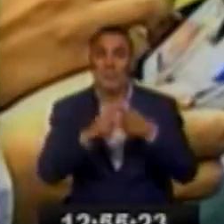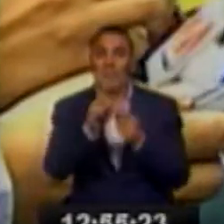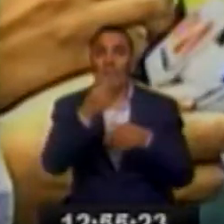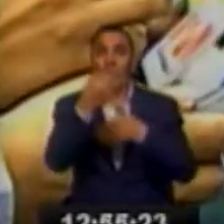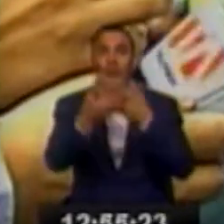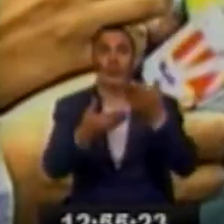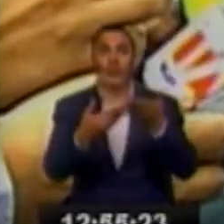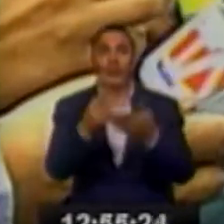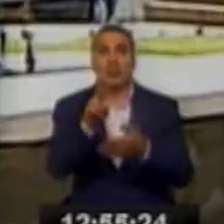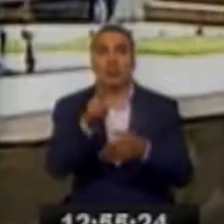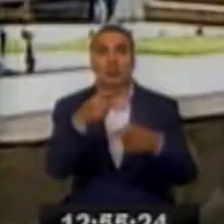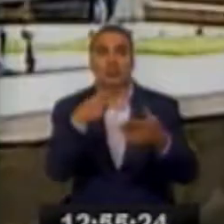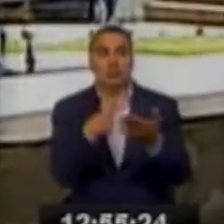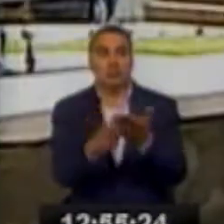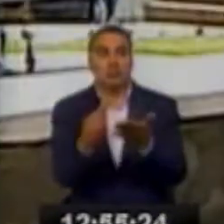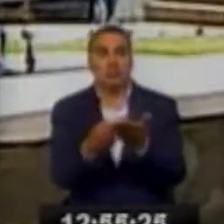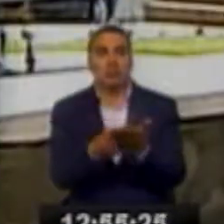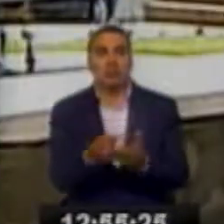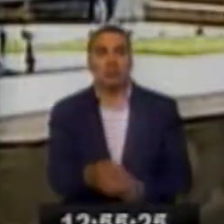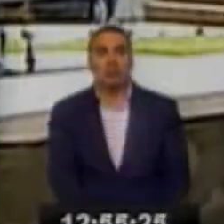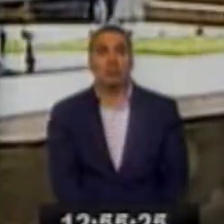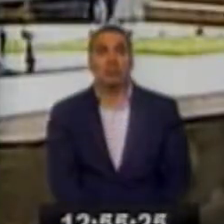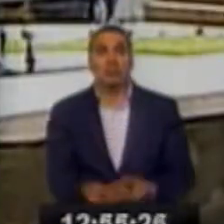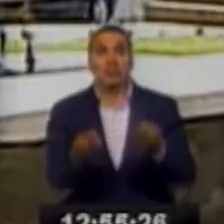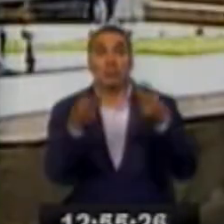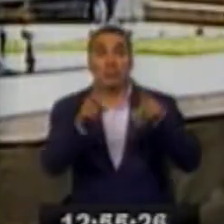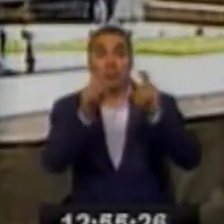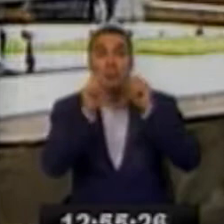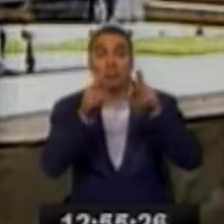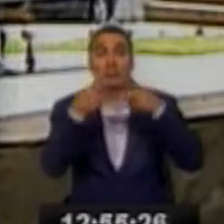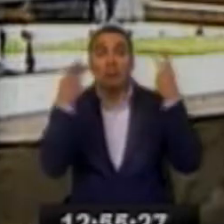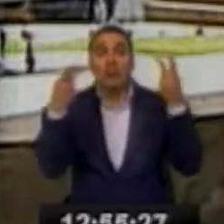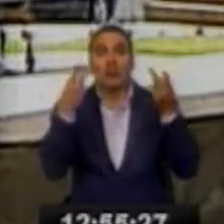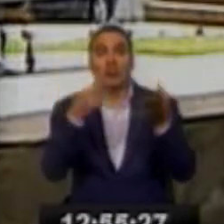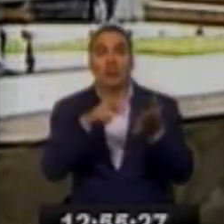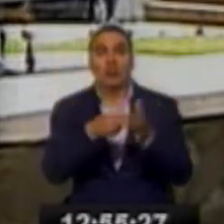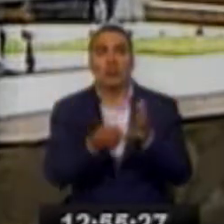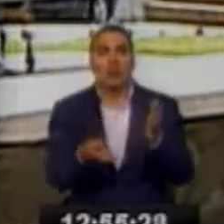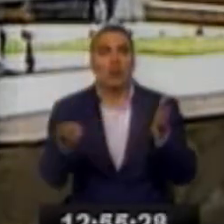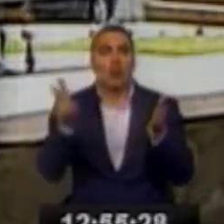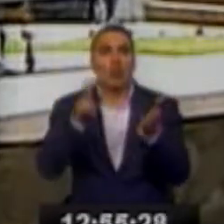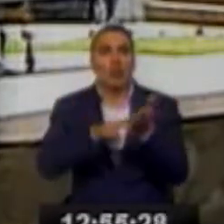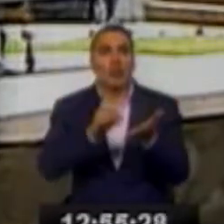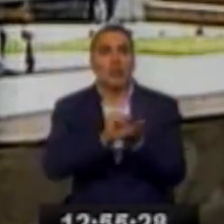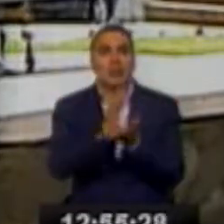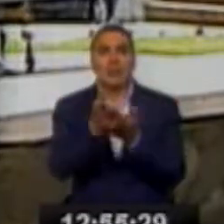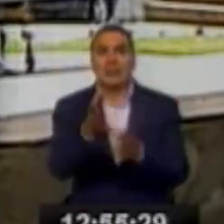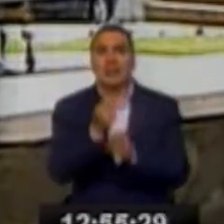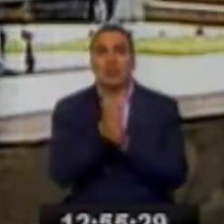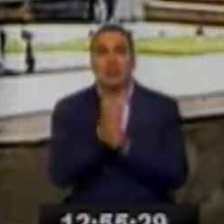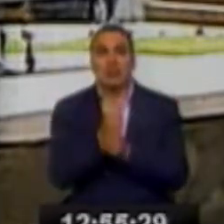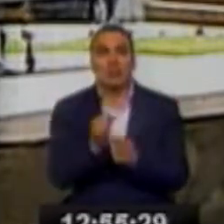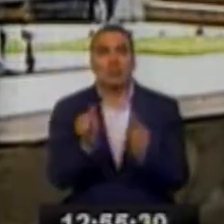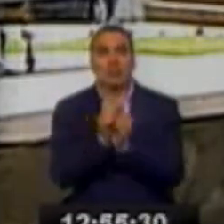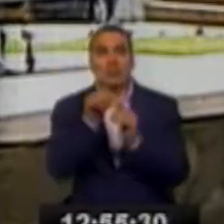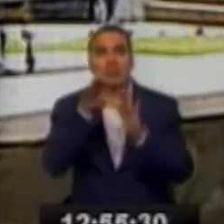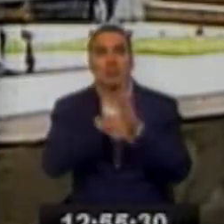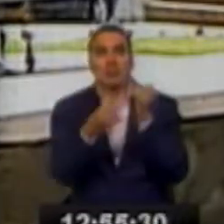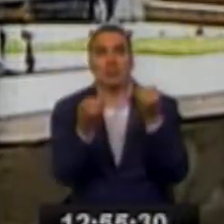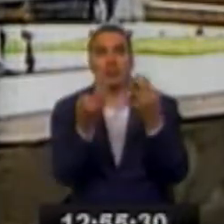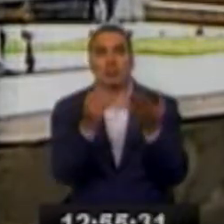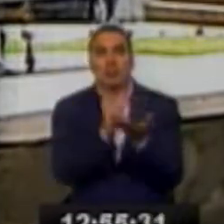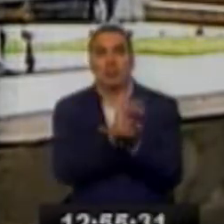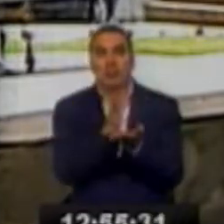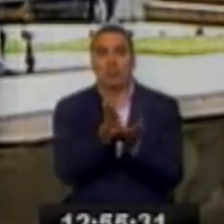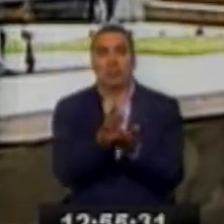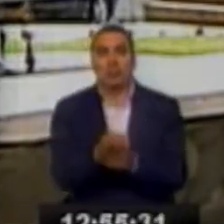proceso de dos debates. En la consulta popular también se plantea reforzar y reestructurar a la Asamblea Nacional con la reducción del número de